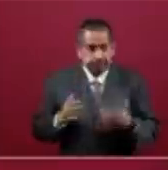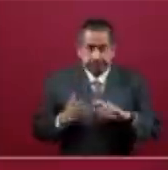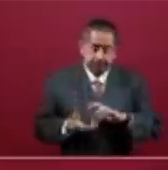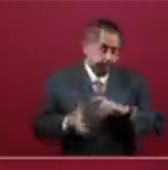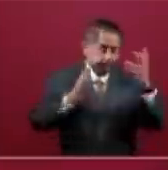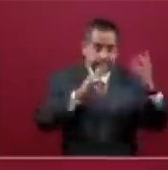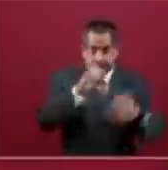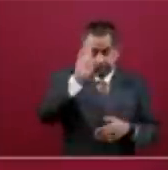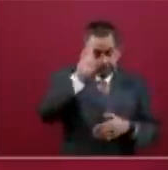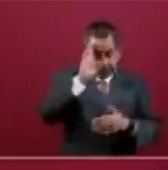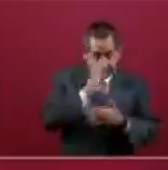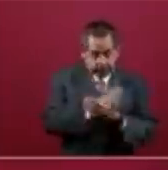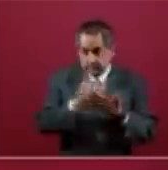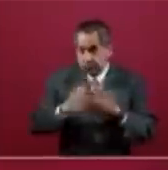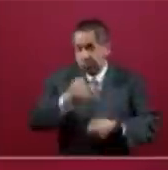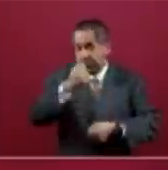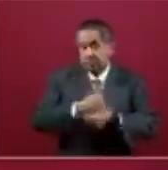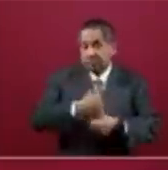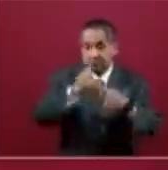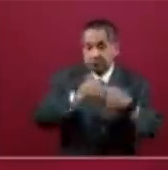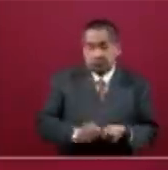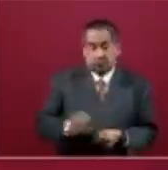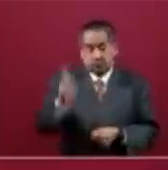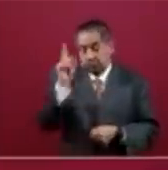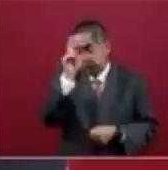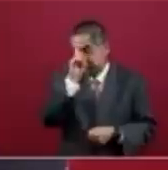desatado el problema de inseguridad y de violencia,